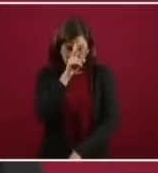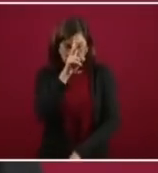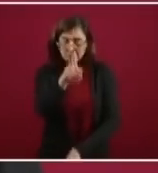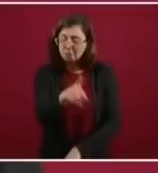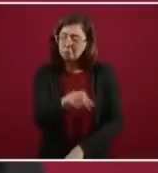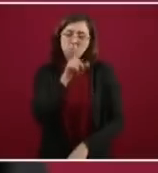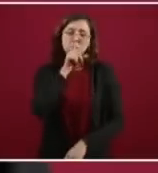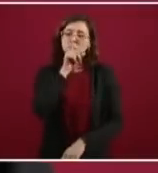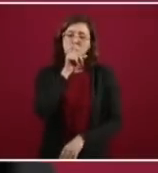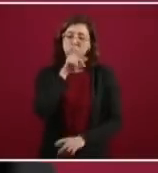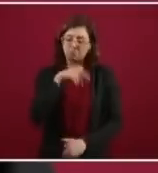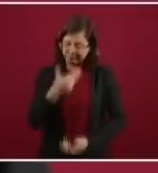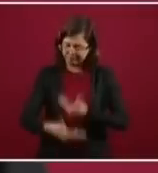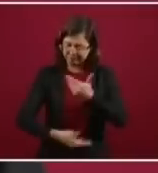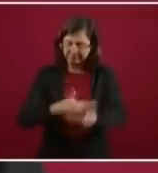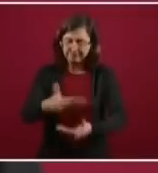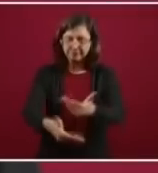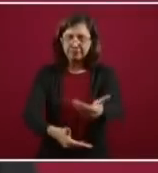avanzando.